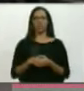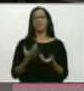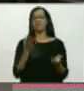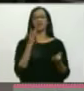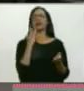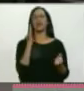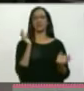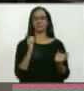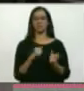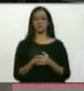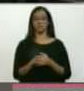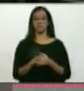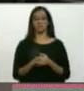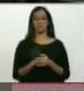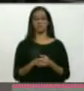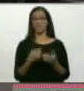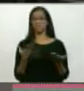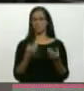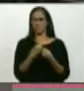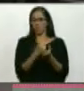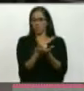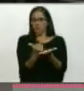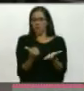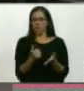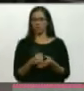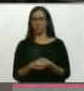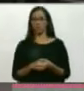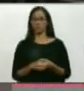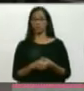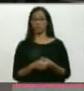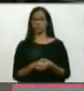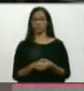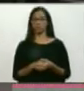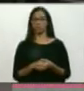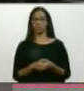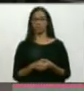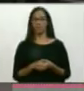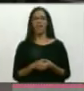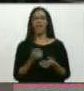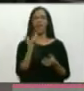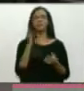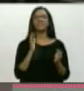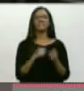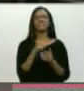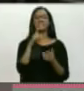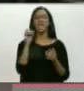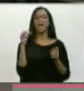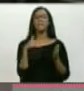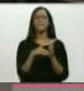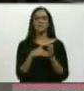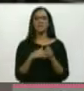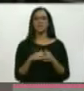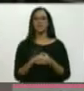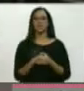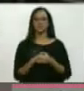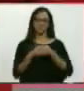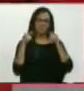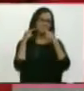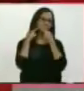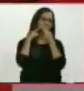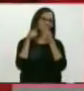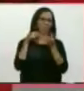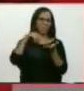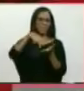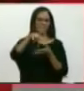Está siendo demasiado generoso. Vamos a pendiente con el tipo. Vamos a ver que el tipo sacó 100 mil votos. Con la espinilla, con pata. 100 mil